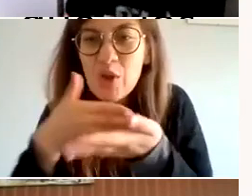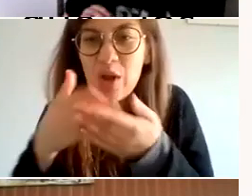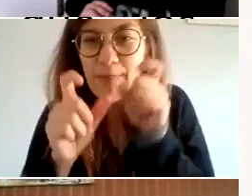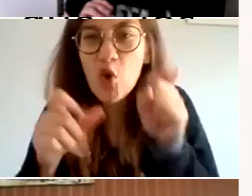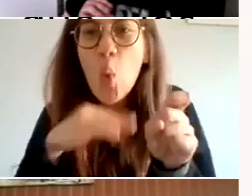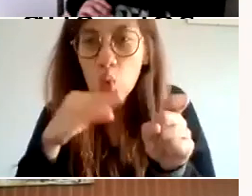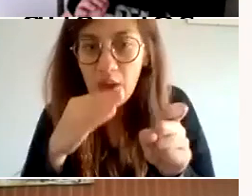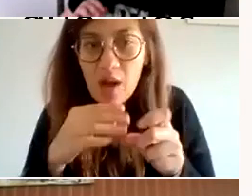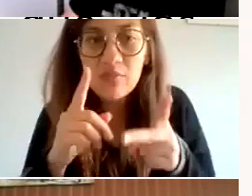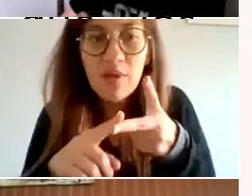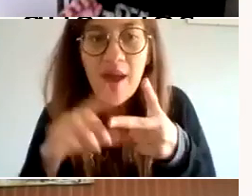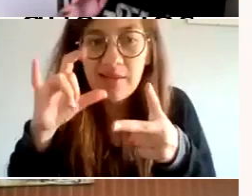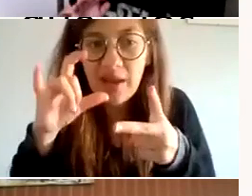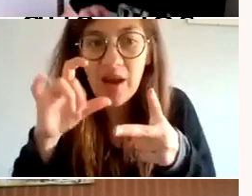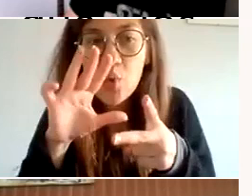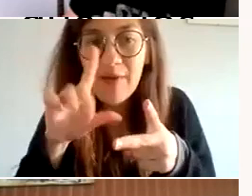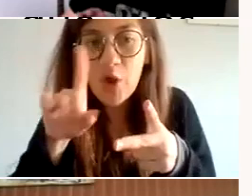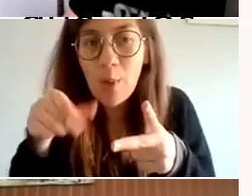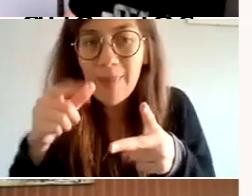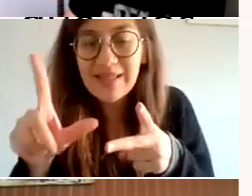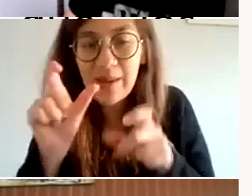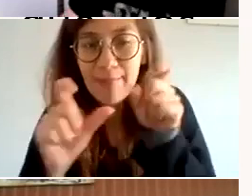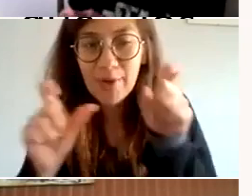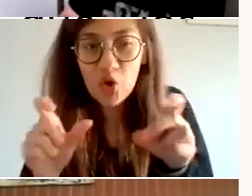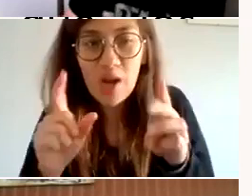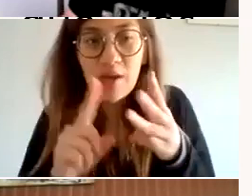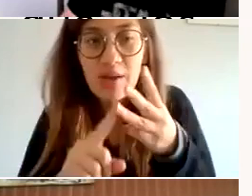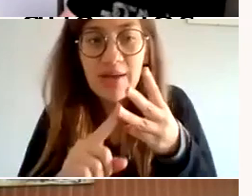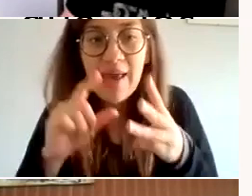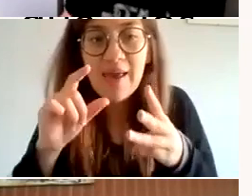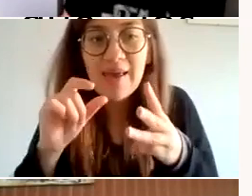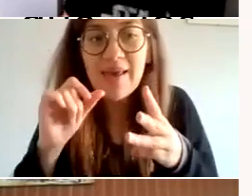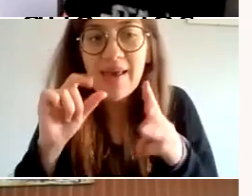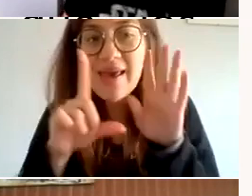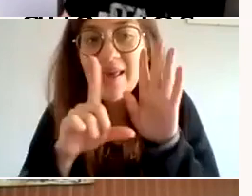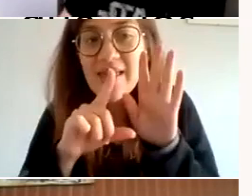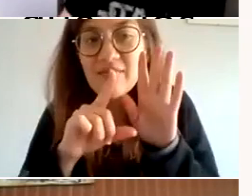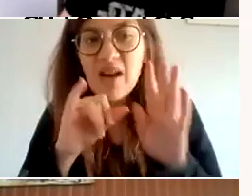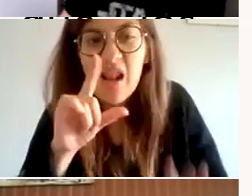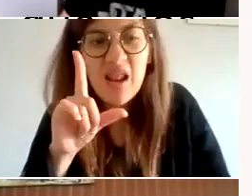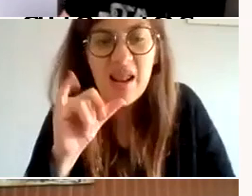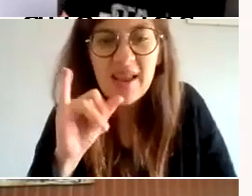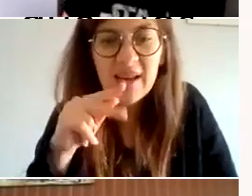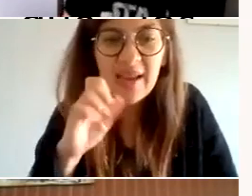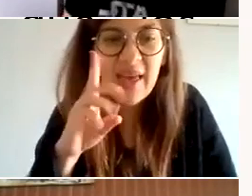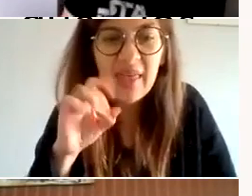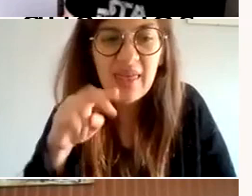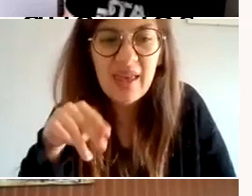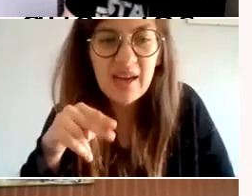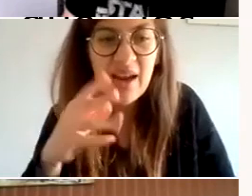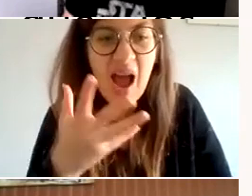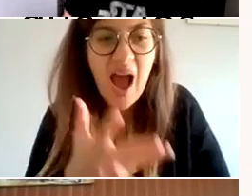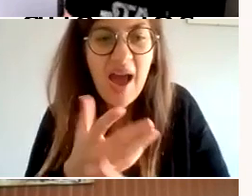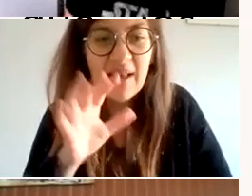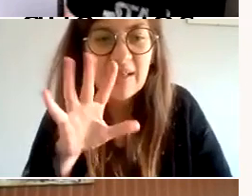9,7 millones, en LinkedIn hay 5,6, en Messenger 9,3, en Snapchat todavía